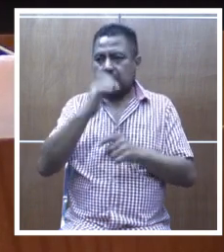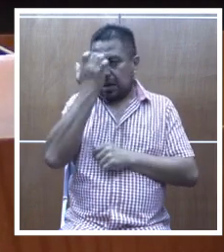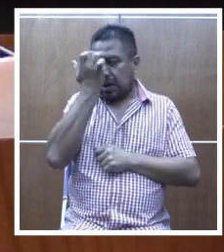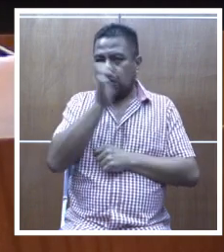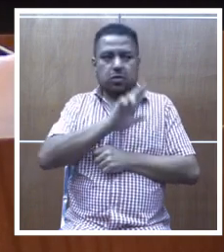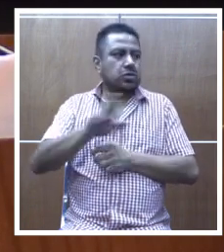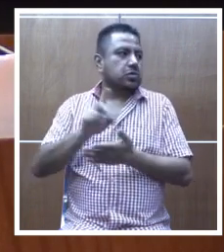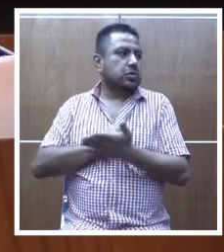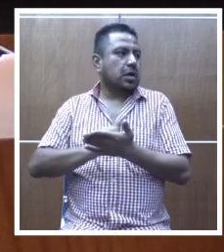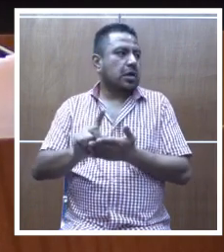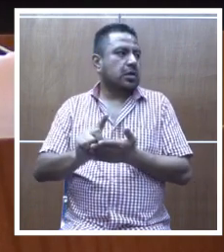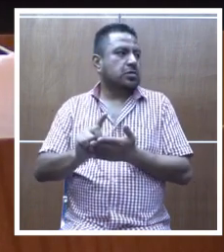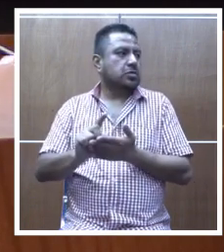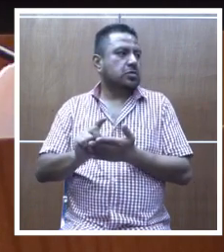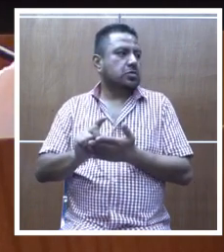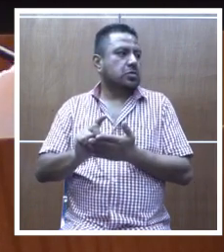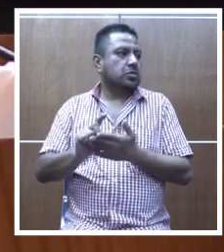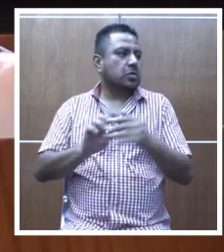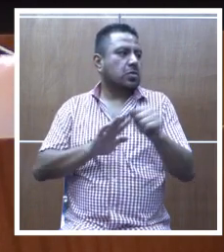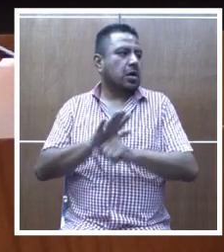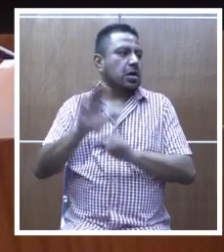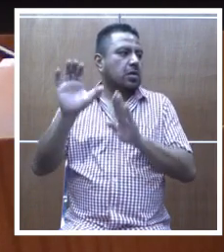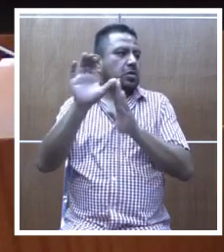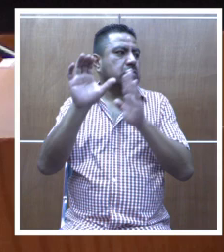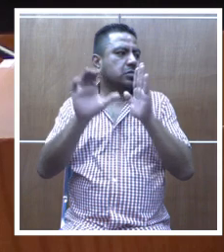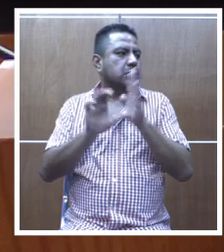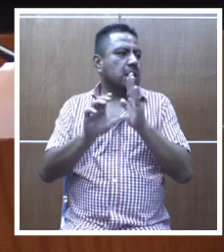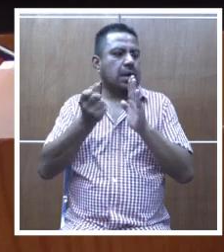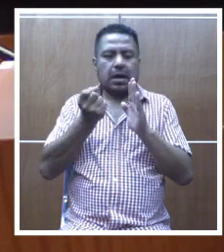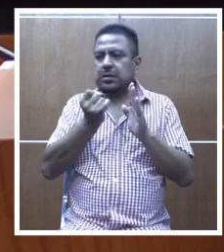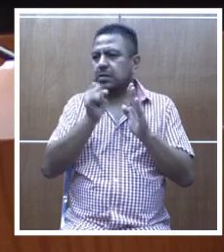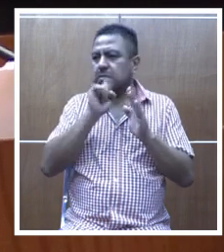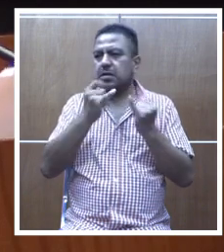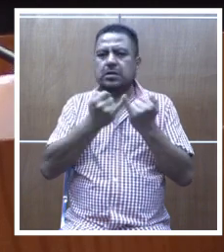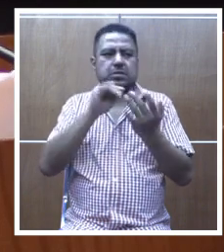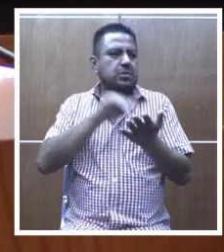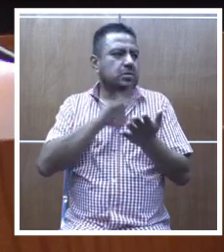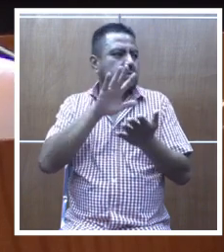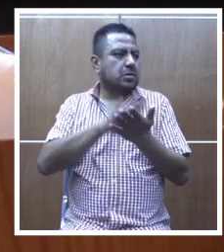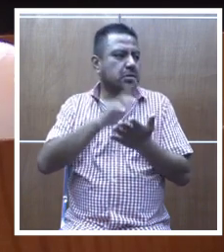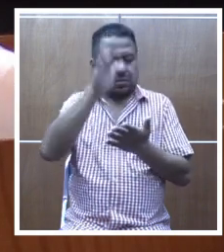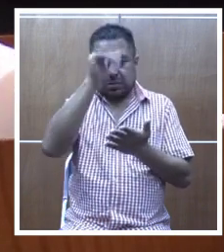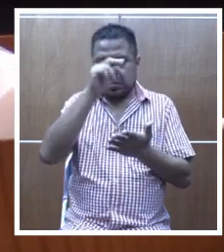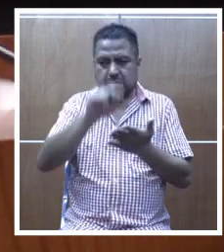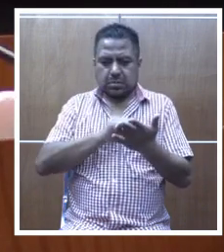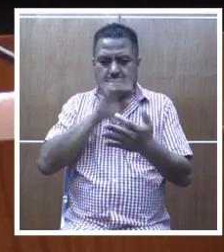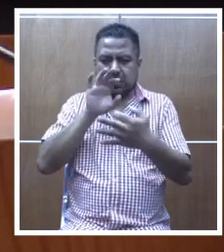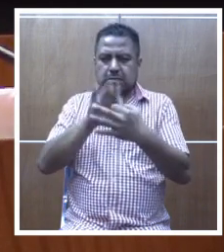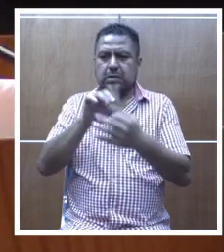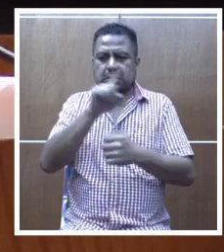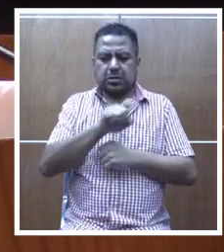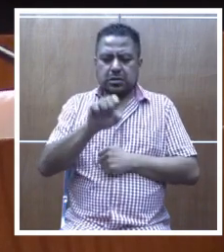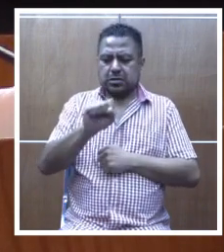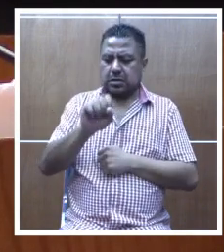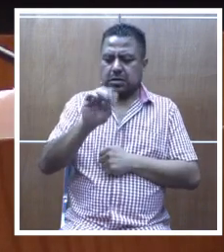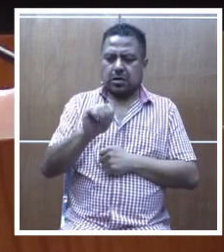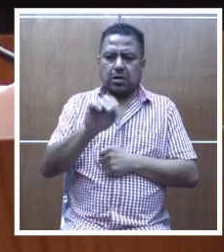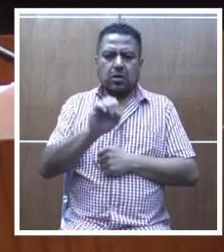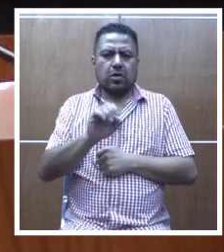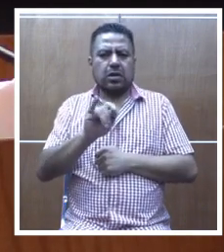derechos y las garantías constitucionales, así como las establecidas en el Convenio 169 de la